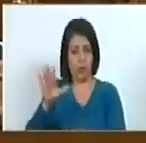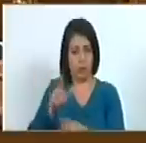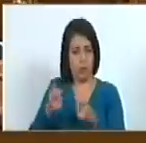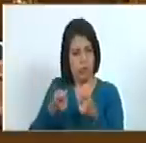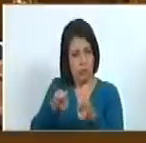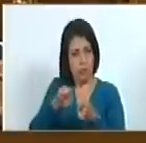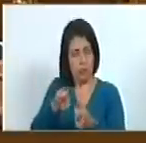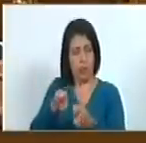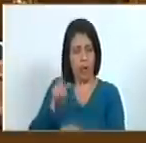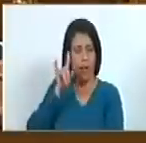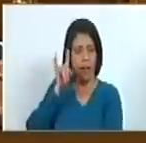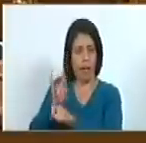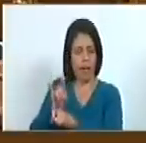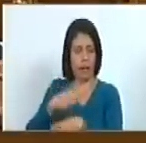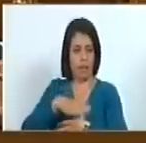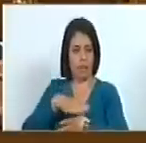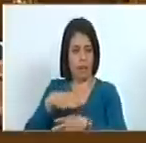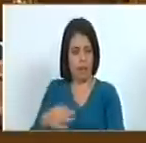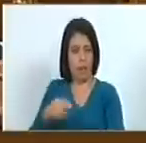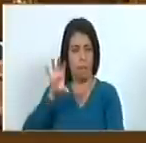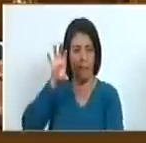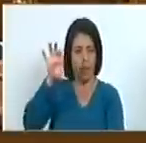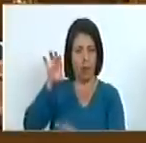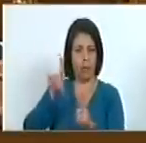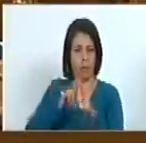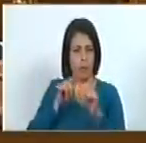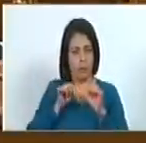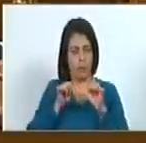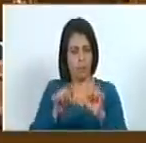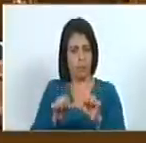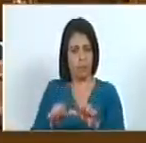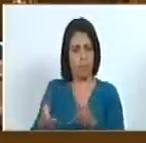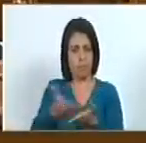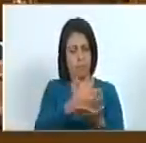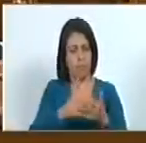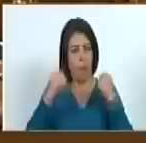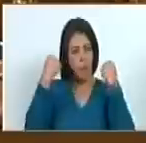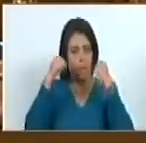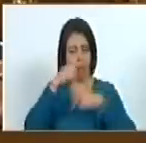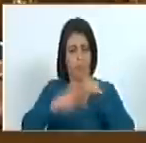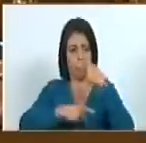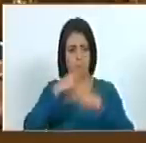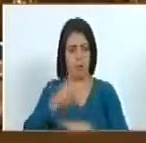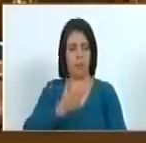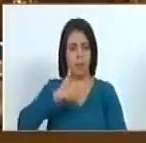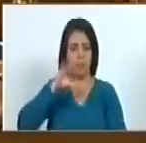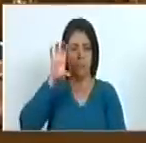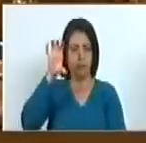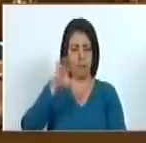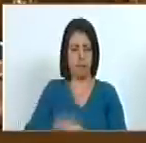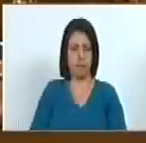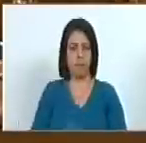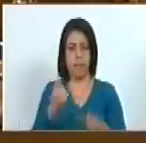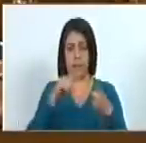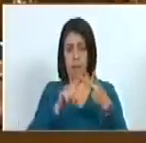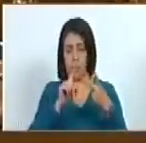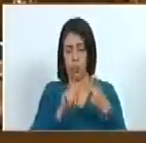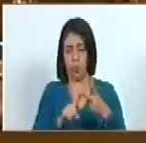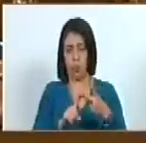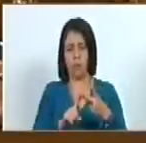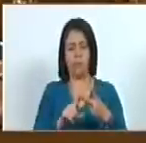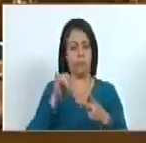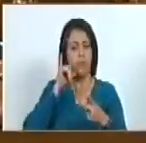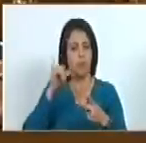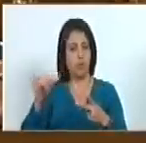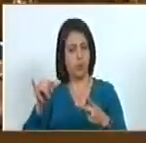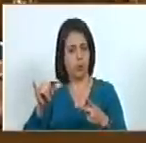que traicionan los intereses de la patria y mancillan la práctica de la política en nuestro país. Segundo,